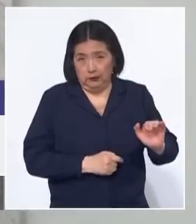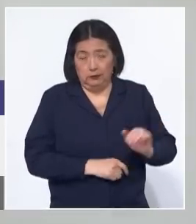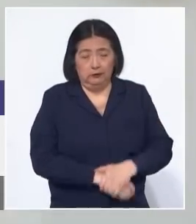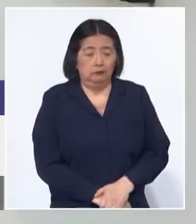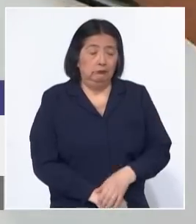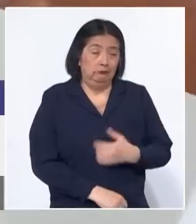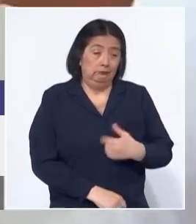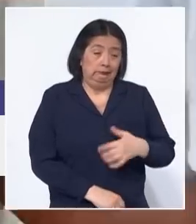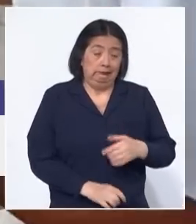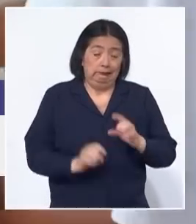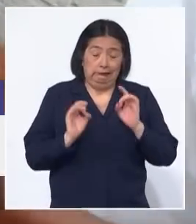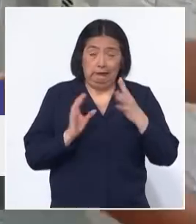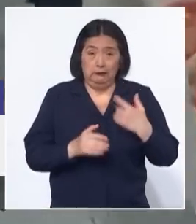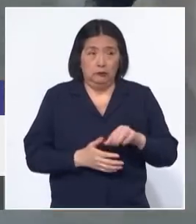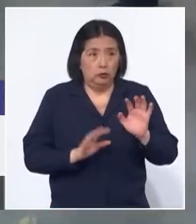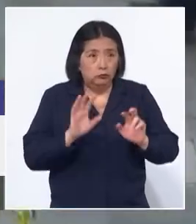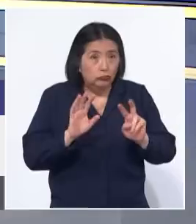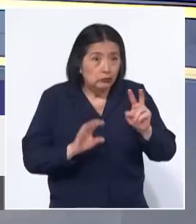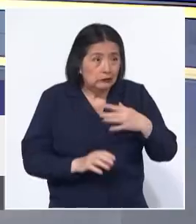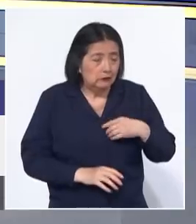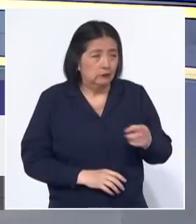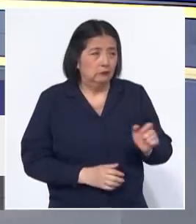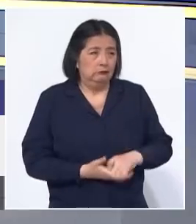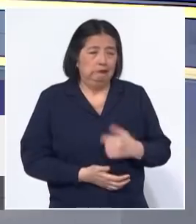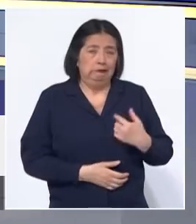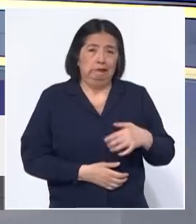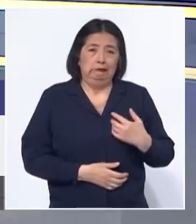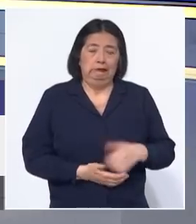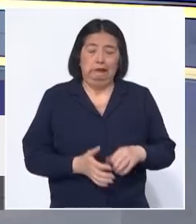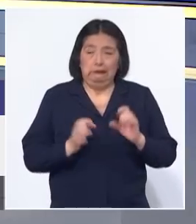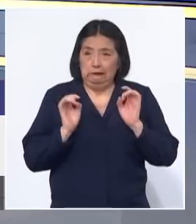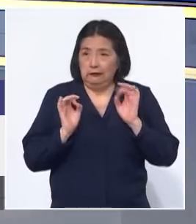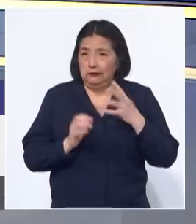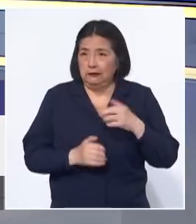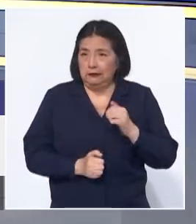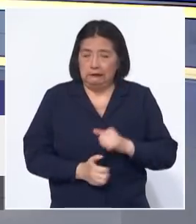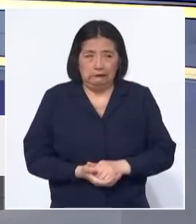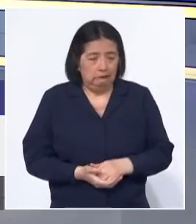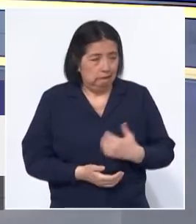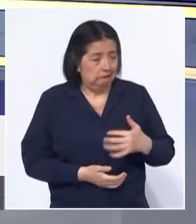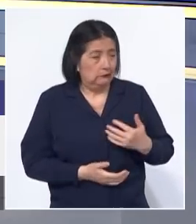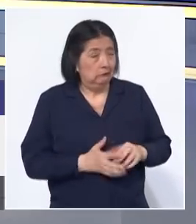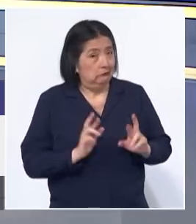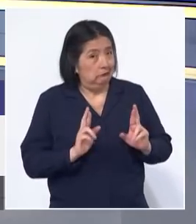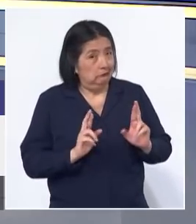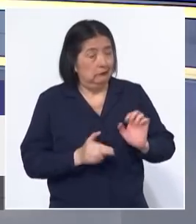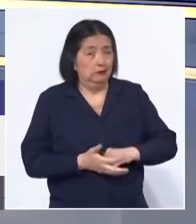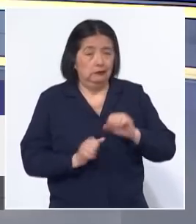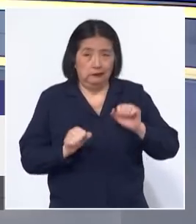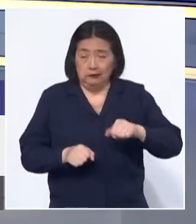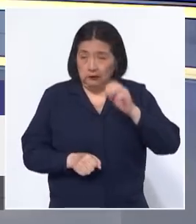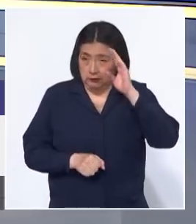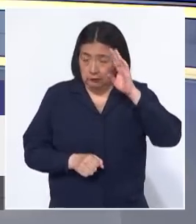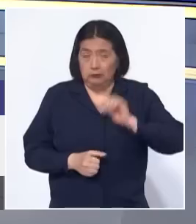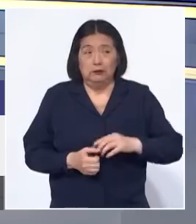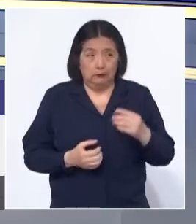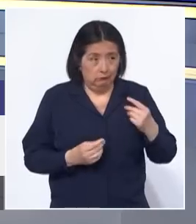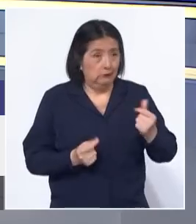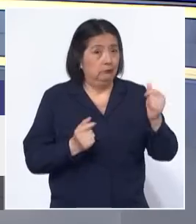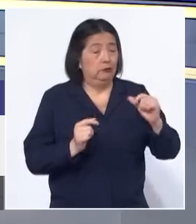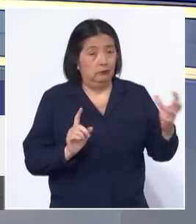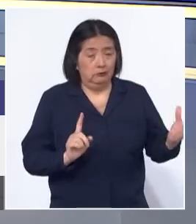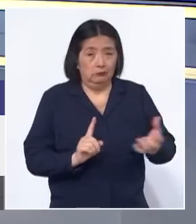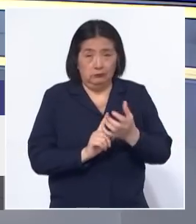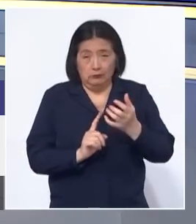¡Qué terror! 12 años nada más tiene Valeria y está en una situación horrorosa donde esperamos la policía rápidamente la pueda